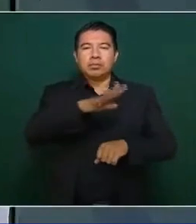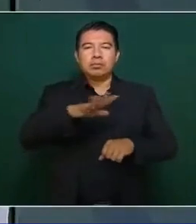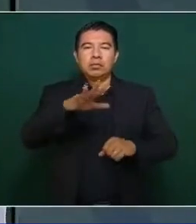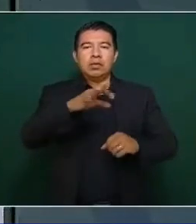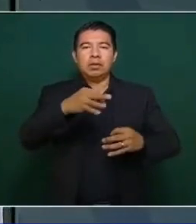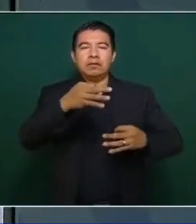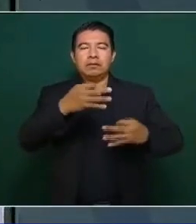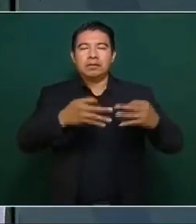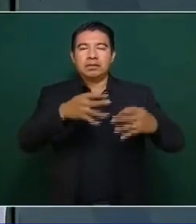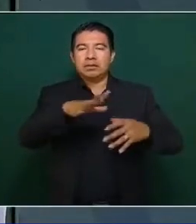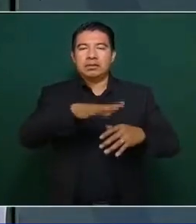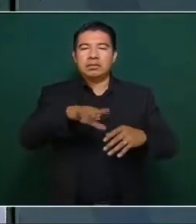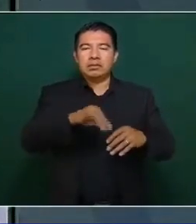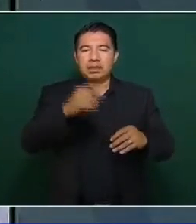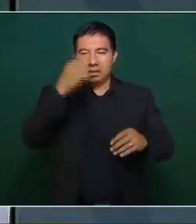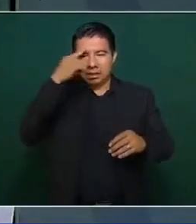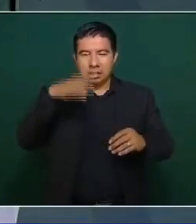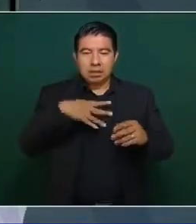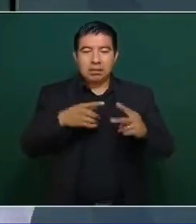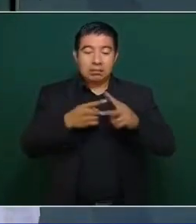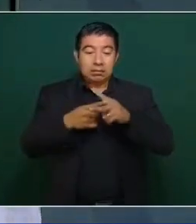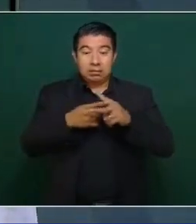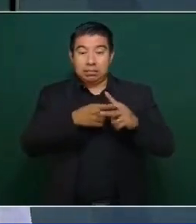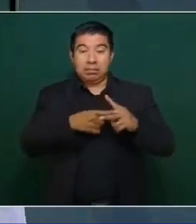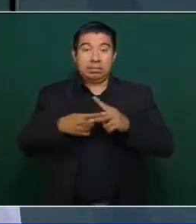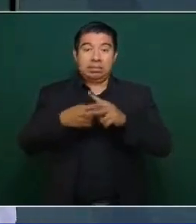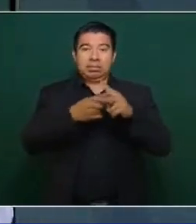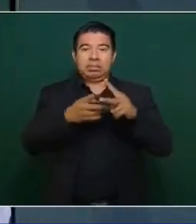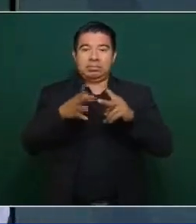acuerdo para el reparto